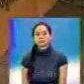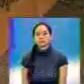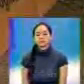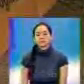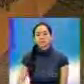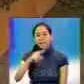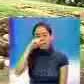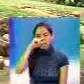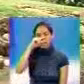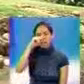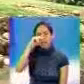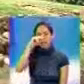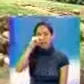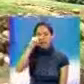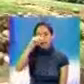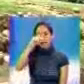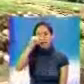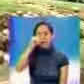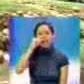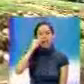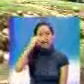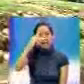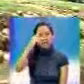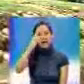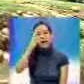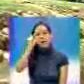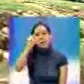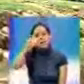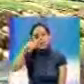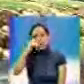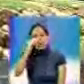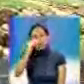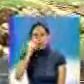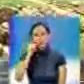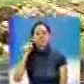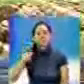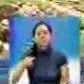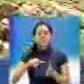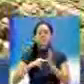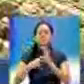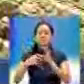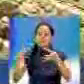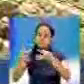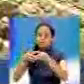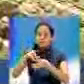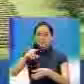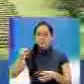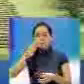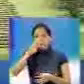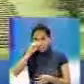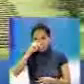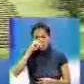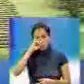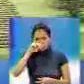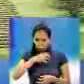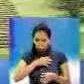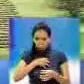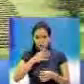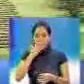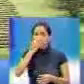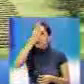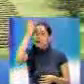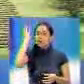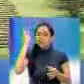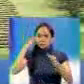Takalik Abaj es uno de los sitios arqueológicos que pertenece a la ruta de los Bactunis. Está ubicado entre